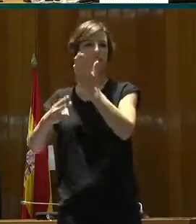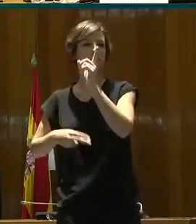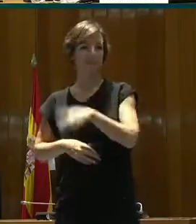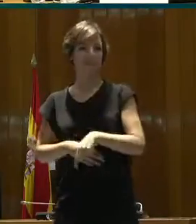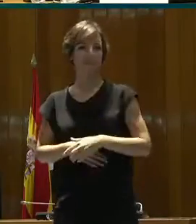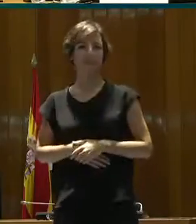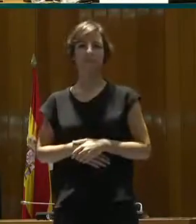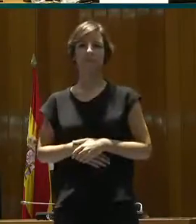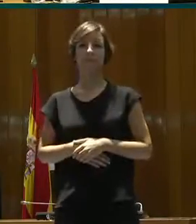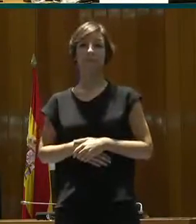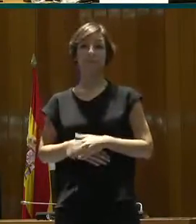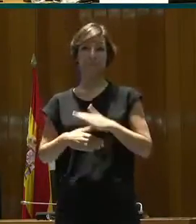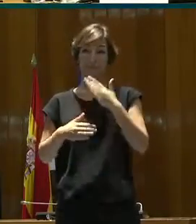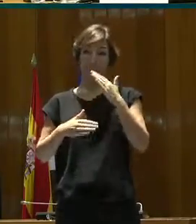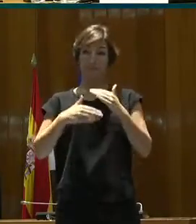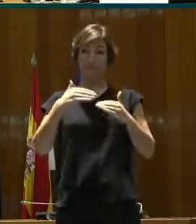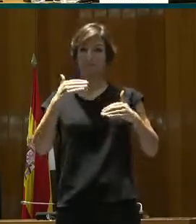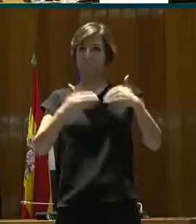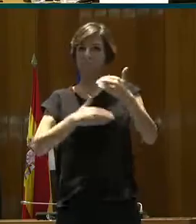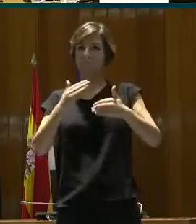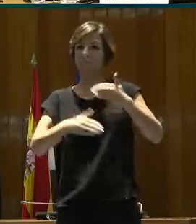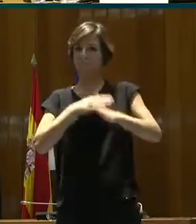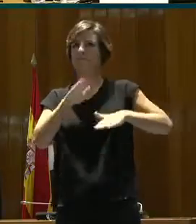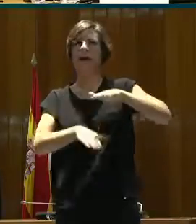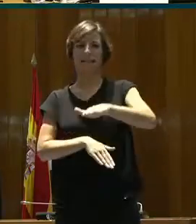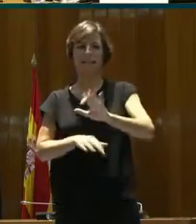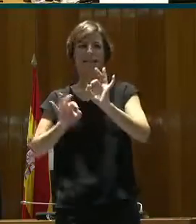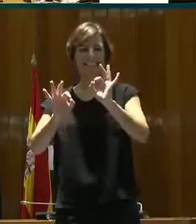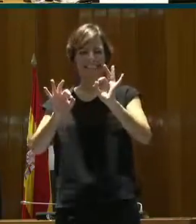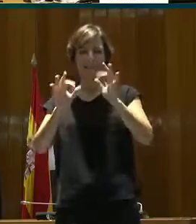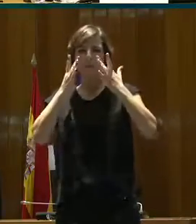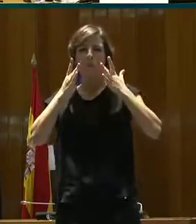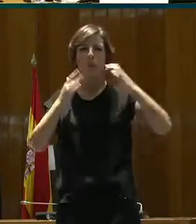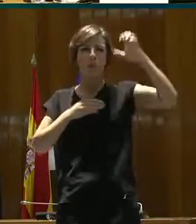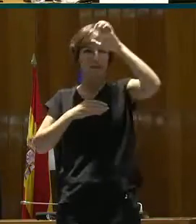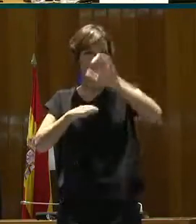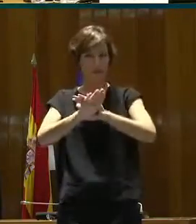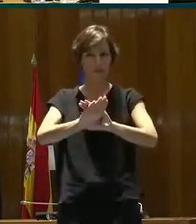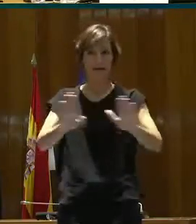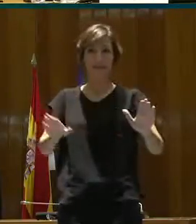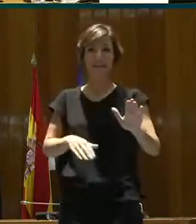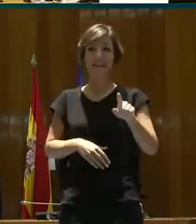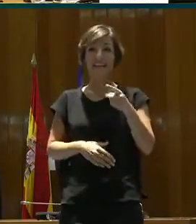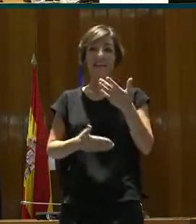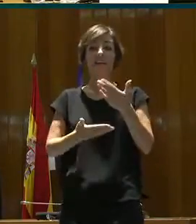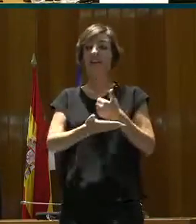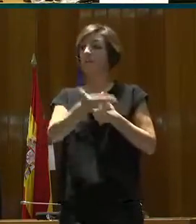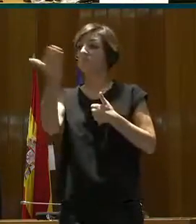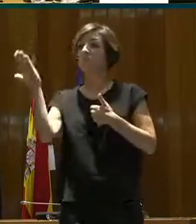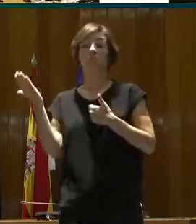yendo incluso un paso más allá, para lo que es estrictamente el terreno científico, ese